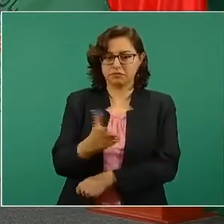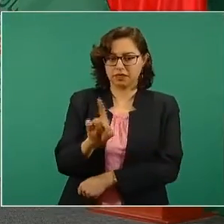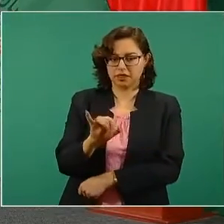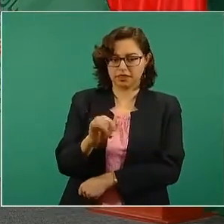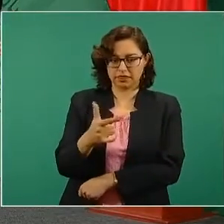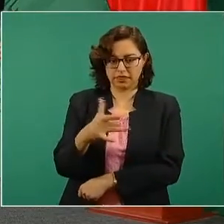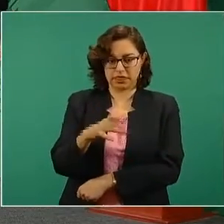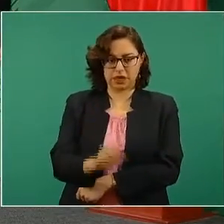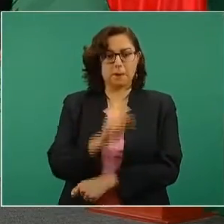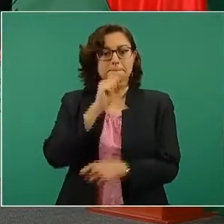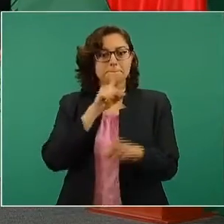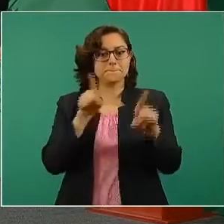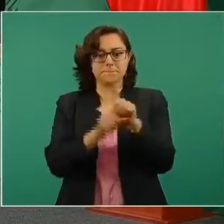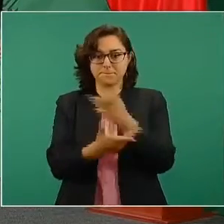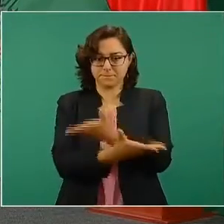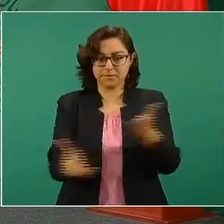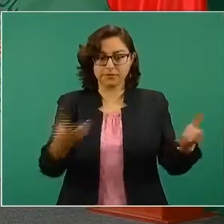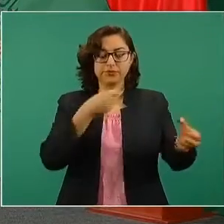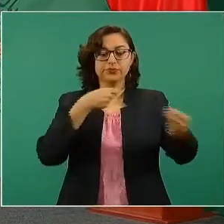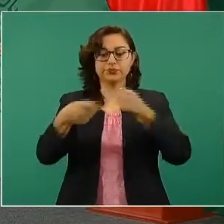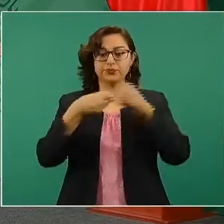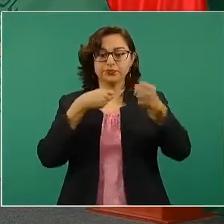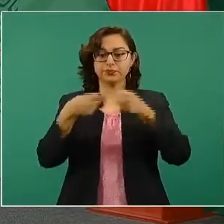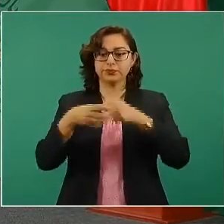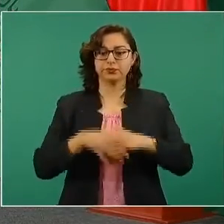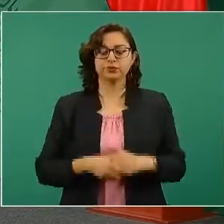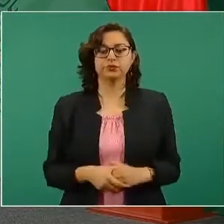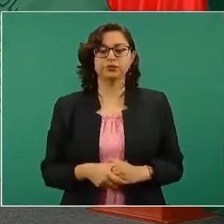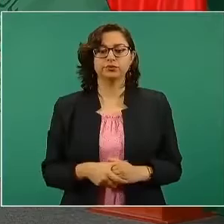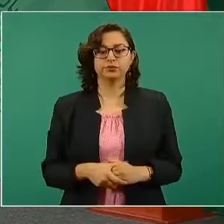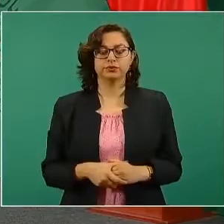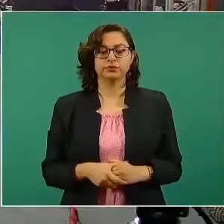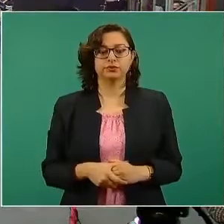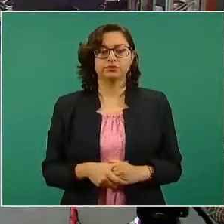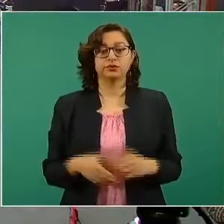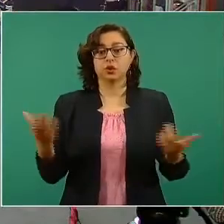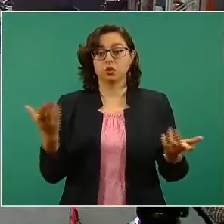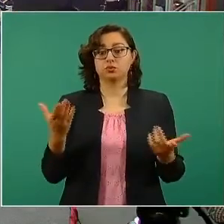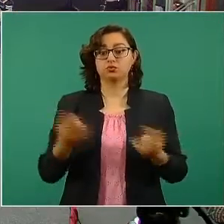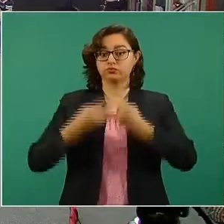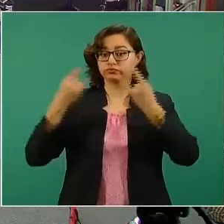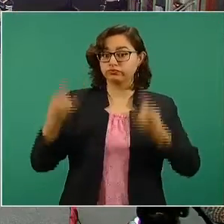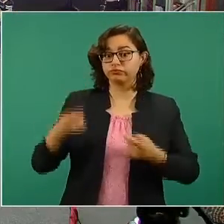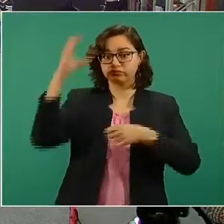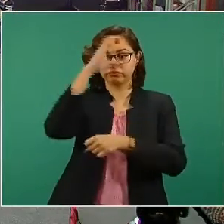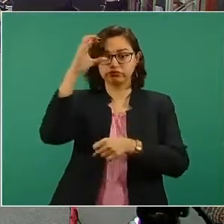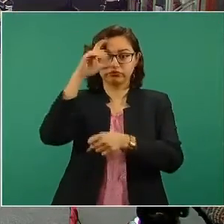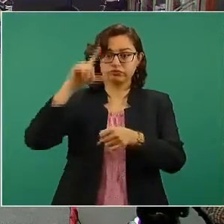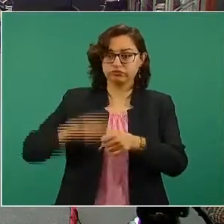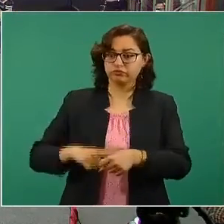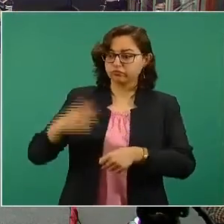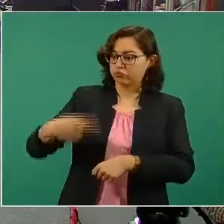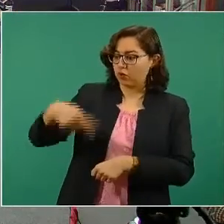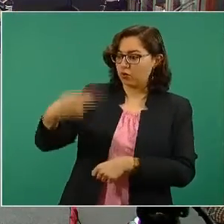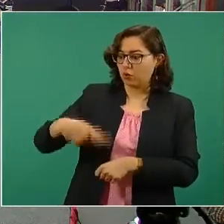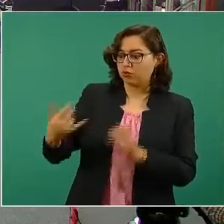y pues medios de comunicación. La restauración del patrimonio cultural